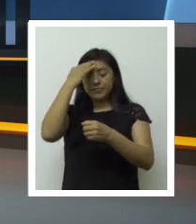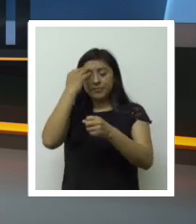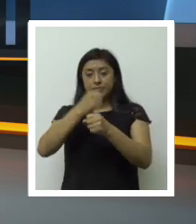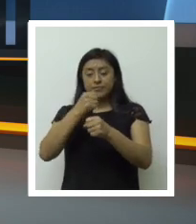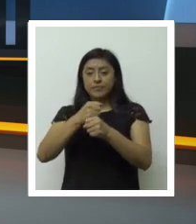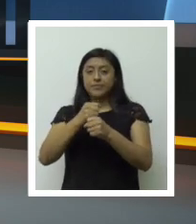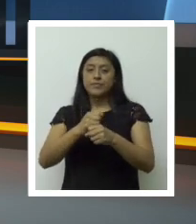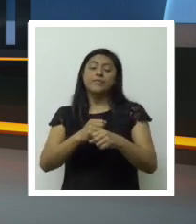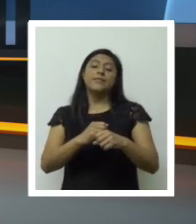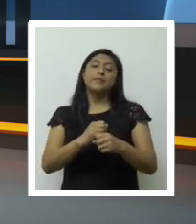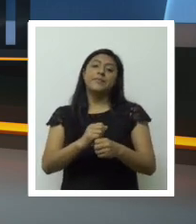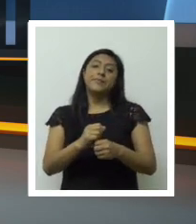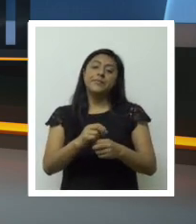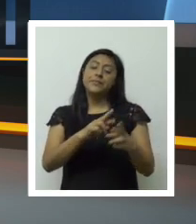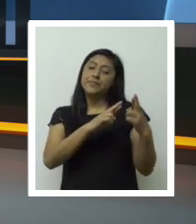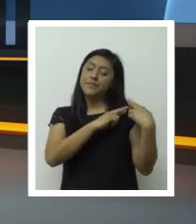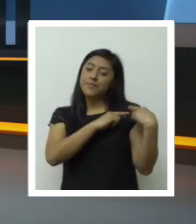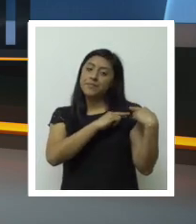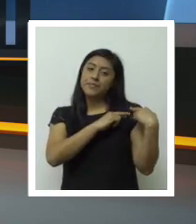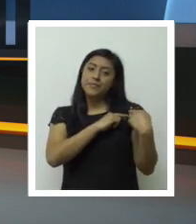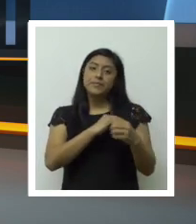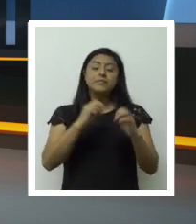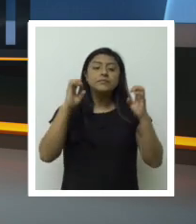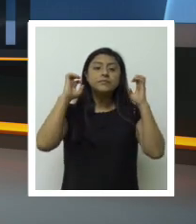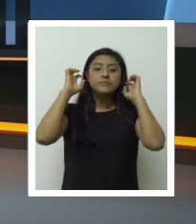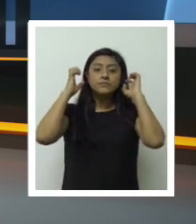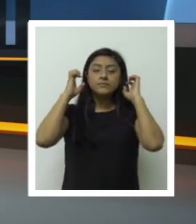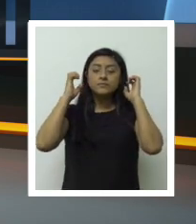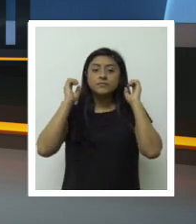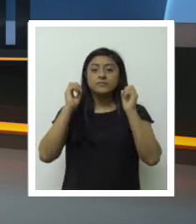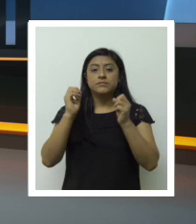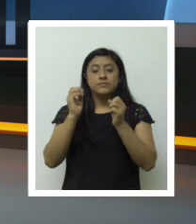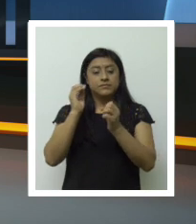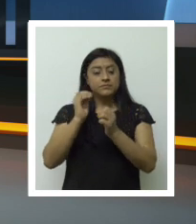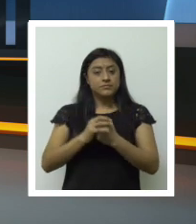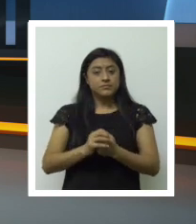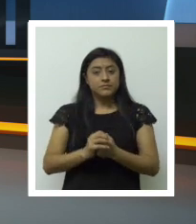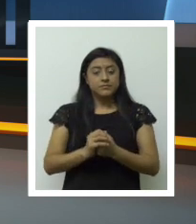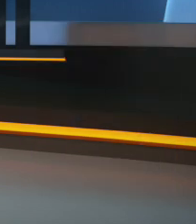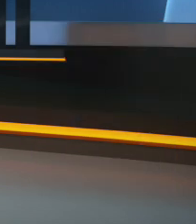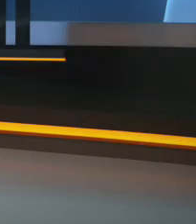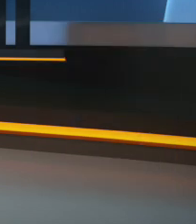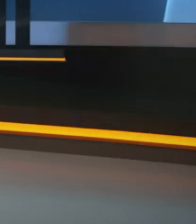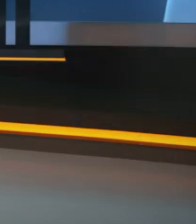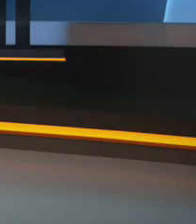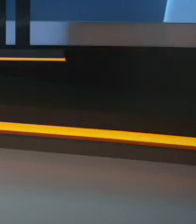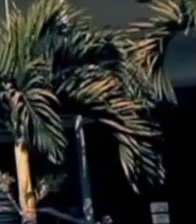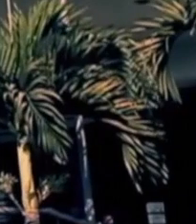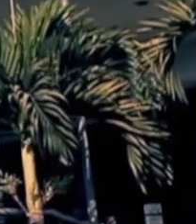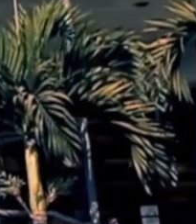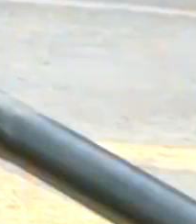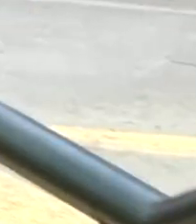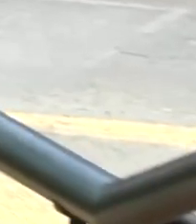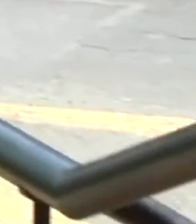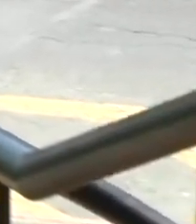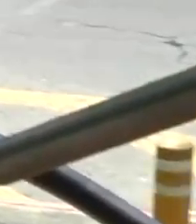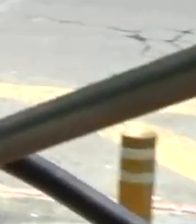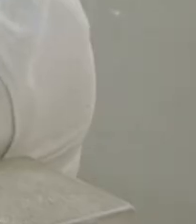cargo de una oficina registral de Chiquimula. Veamos su trayectoria en RENAP a continuación.